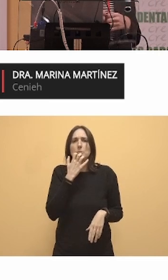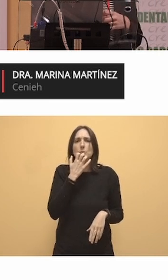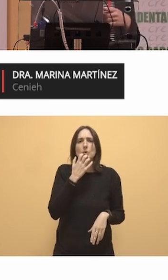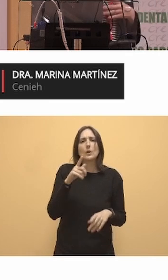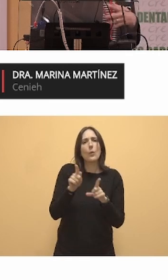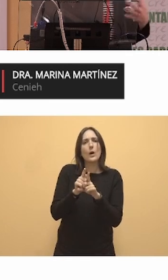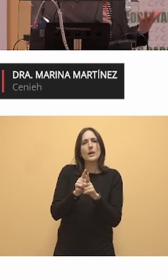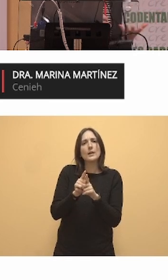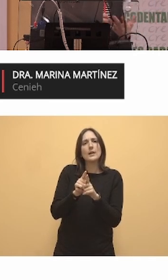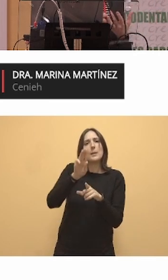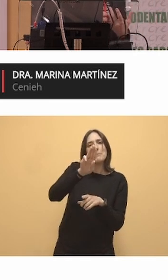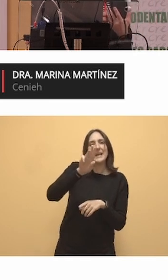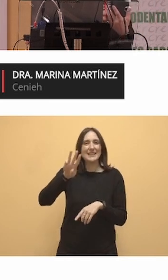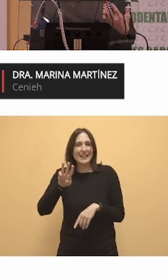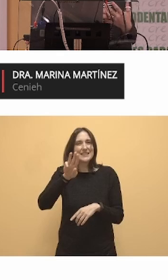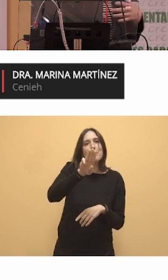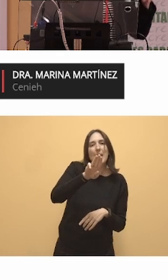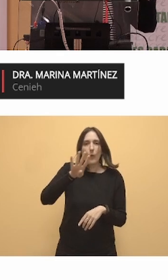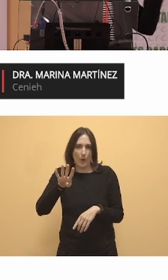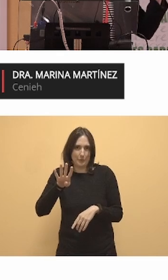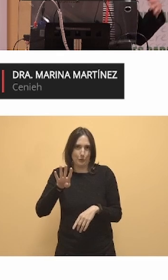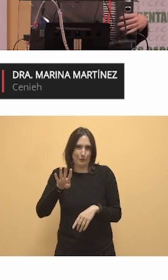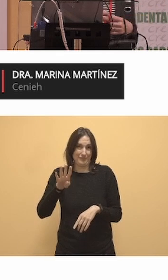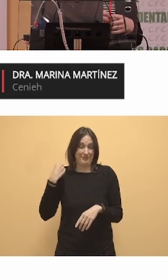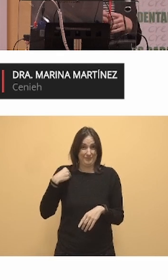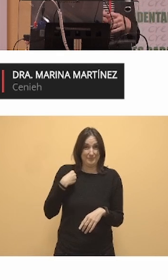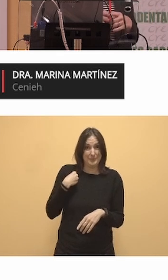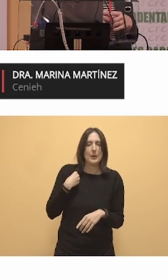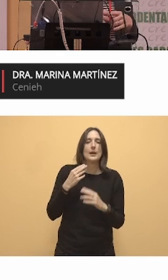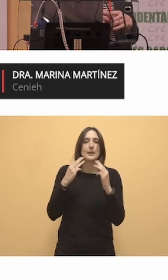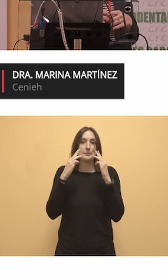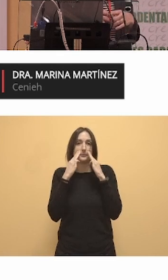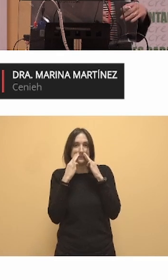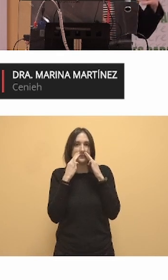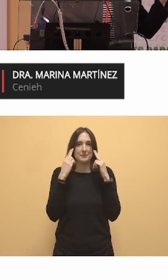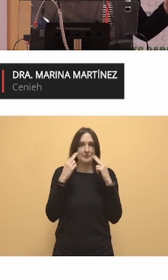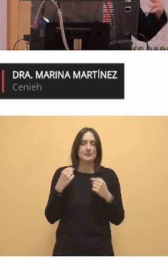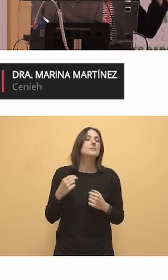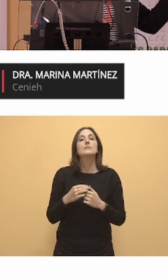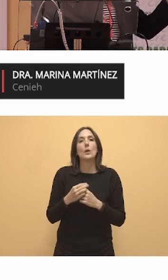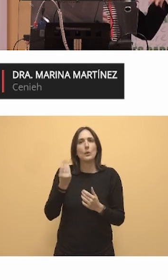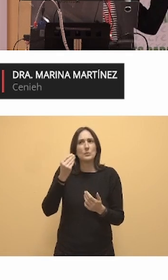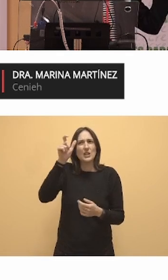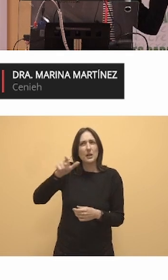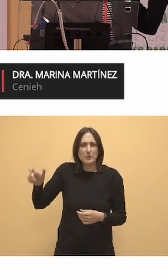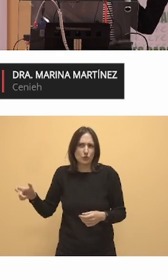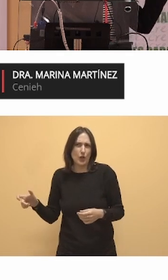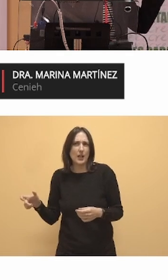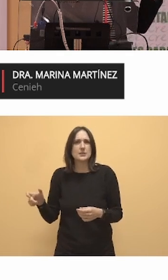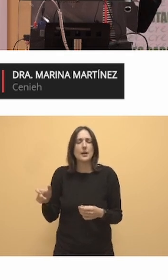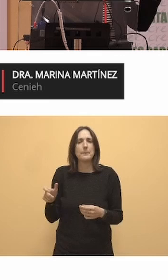antropólogos decimos el P3 y el P4, y muchos, mucha gente que no es